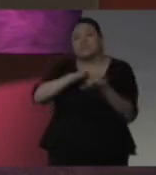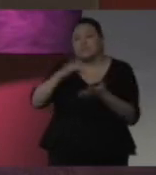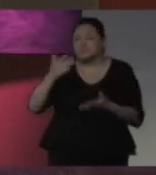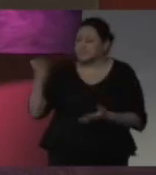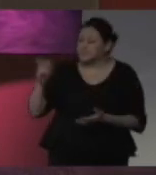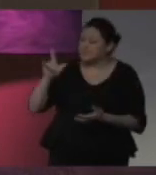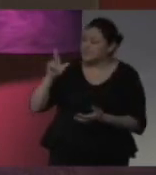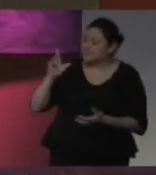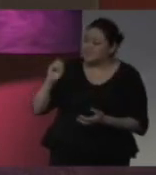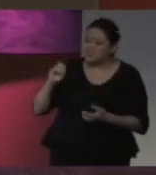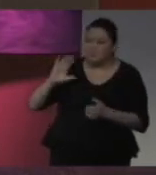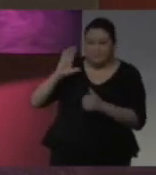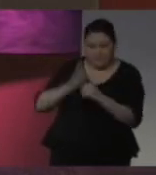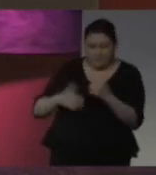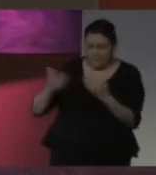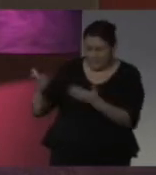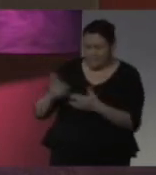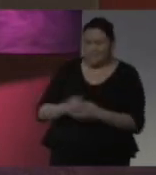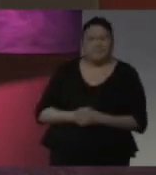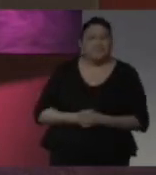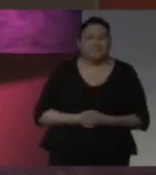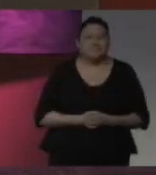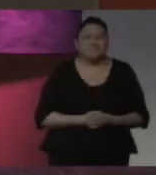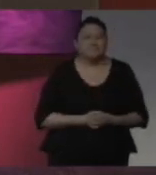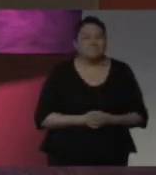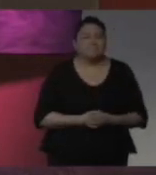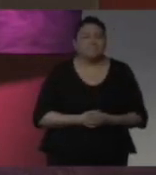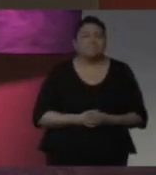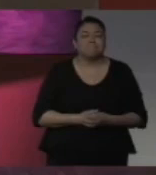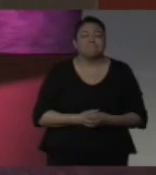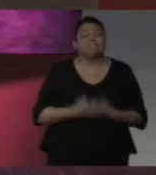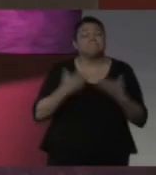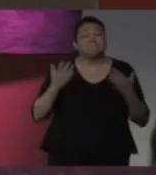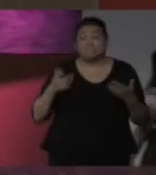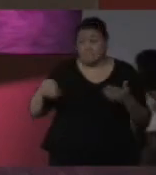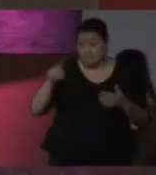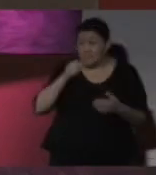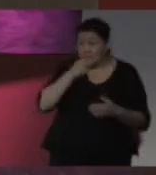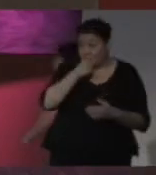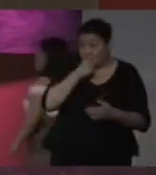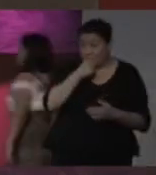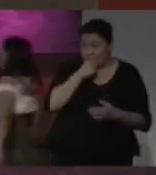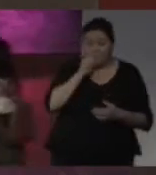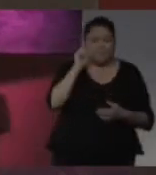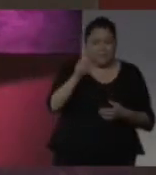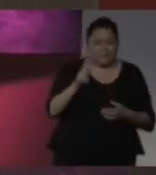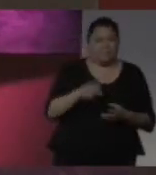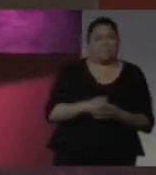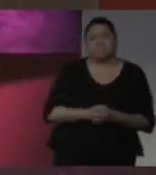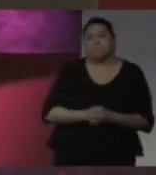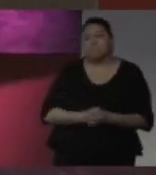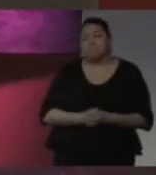Rafael va a dar algunas palabras también. Gracias. Sí, ahora sí se oye en este, ¿verdad? Bueno,